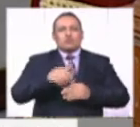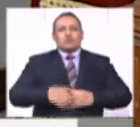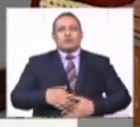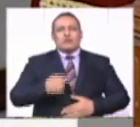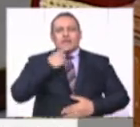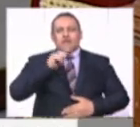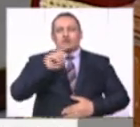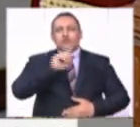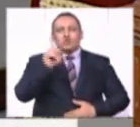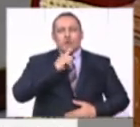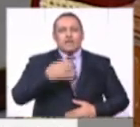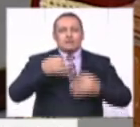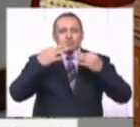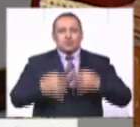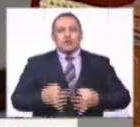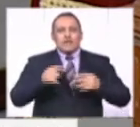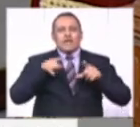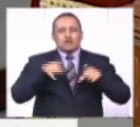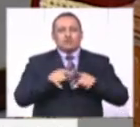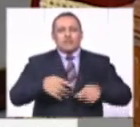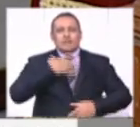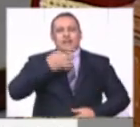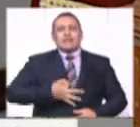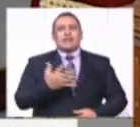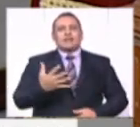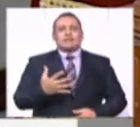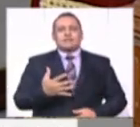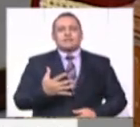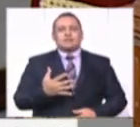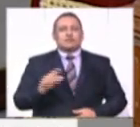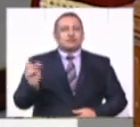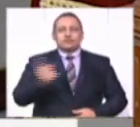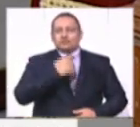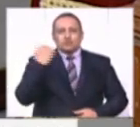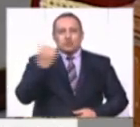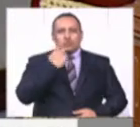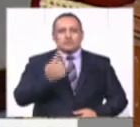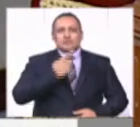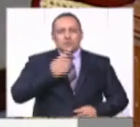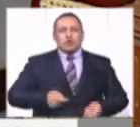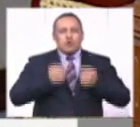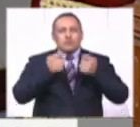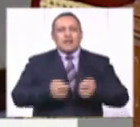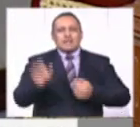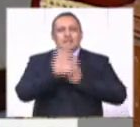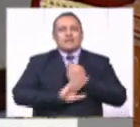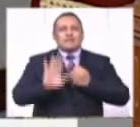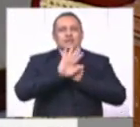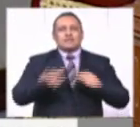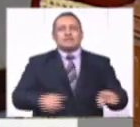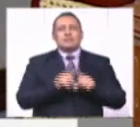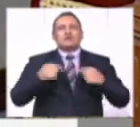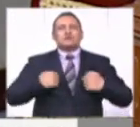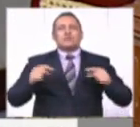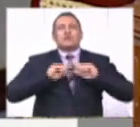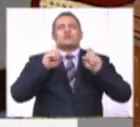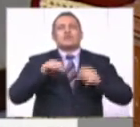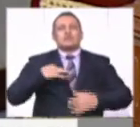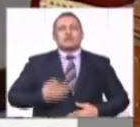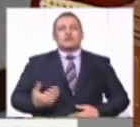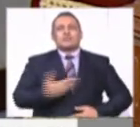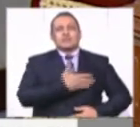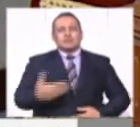eso no es cuento eso es una realidad todos estamos obligados a defender y yo preguntaría señor